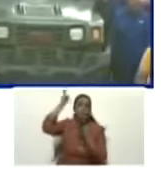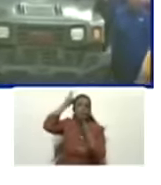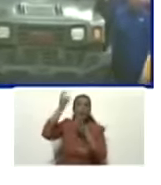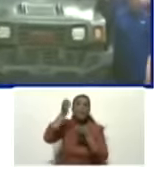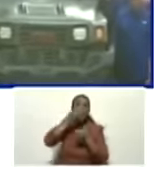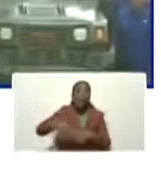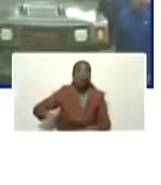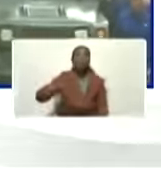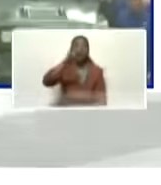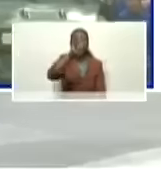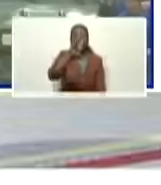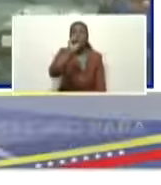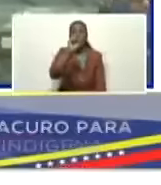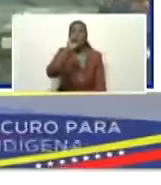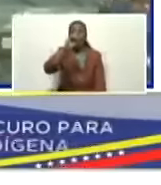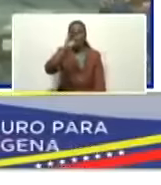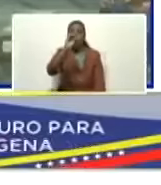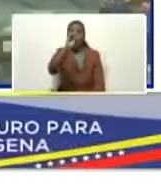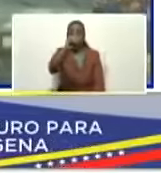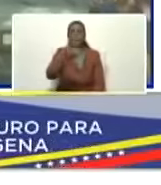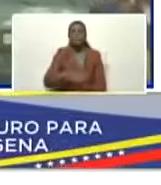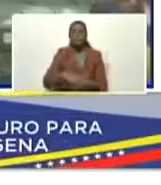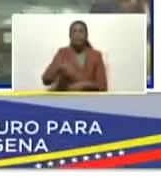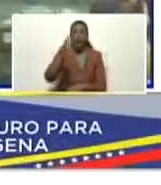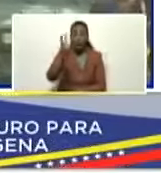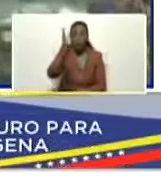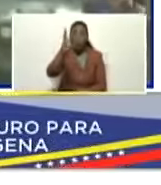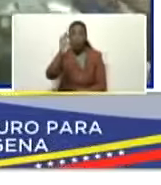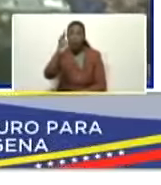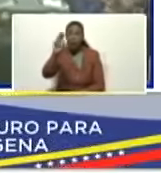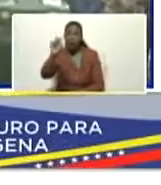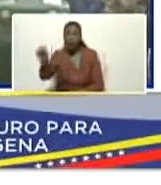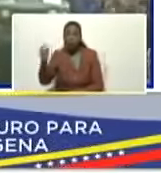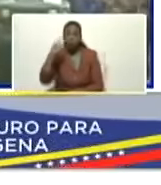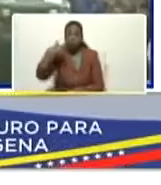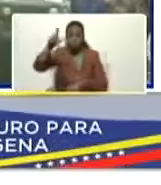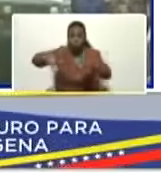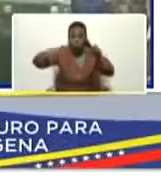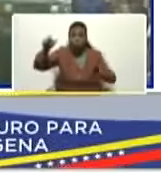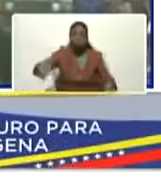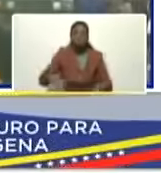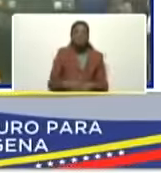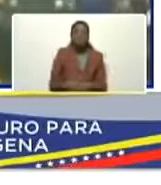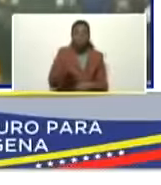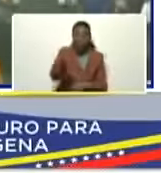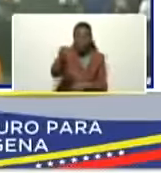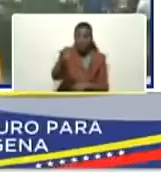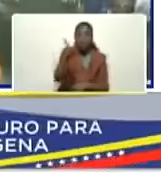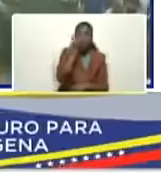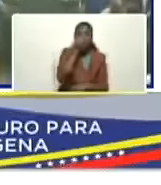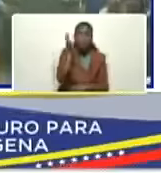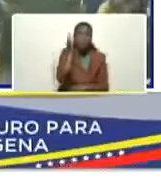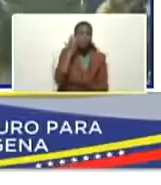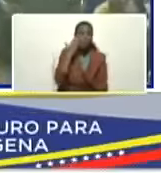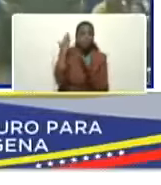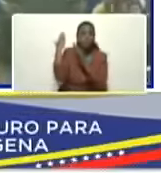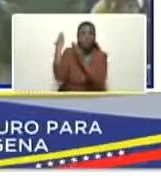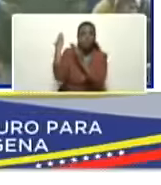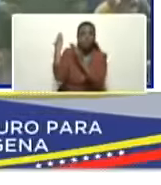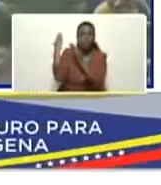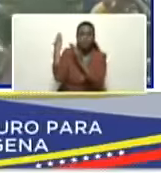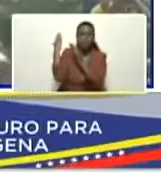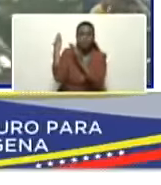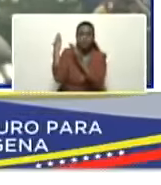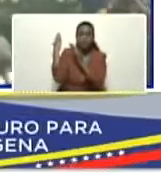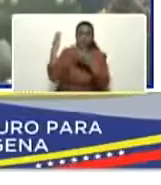pueblo guarao! ¡Hay un guarao, un guarao! Y ahí estábamos yendo, mira.